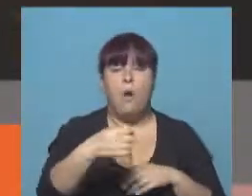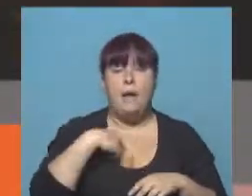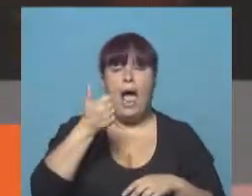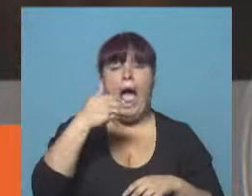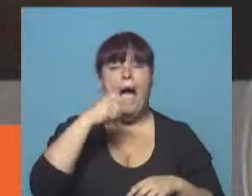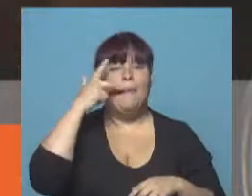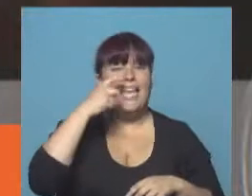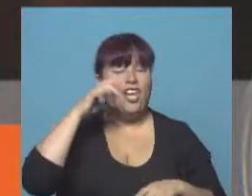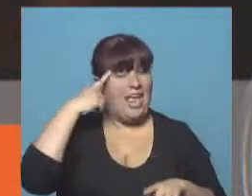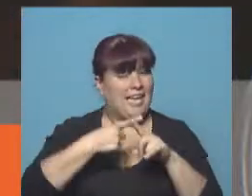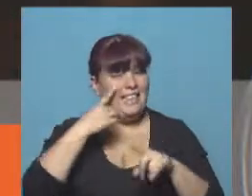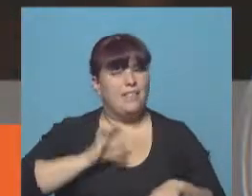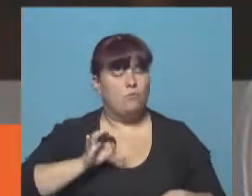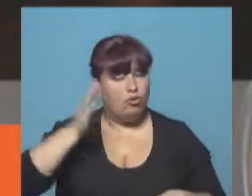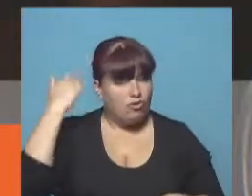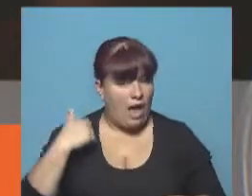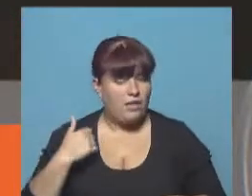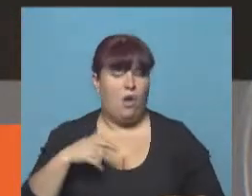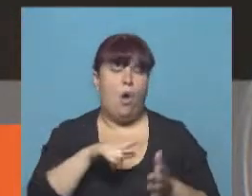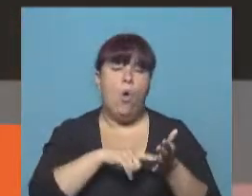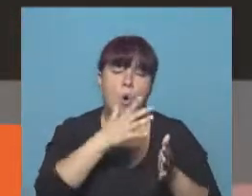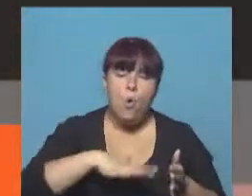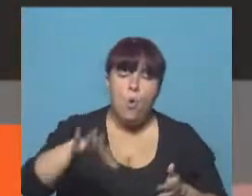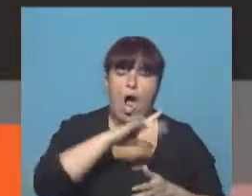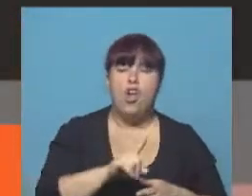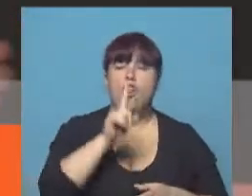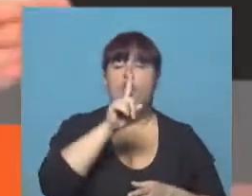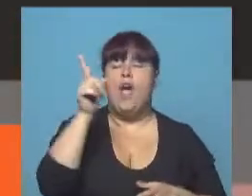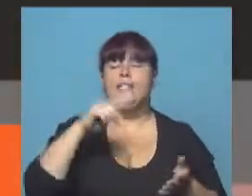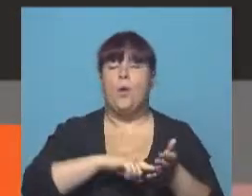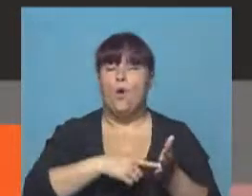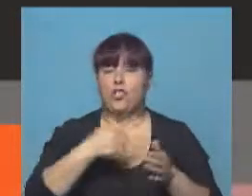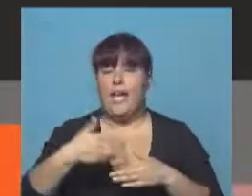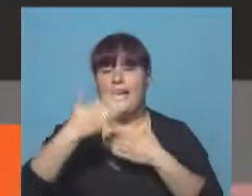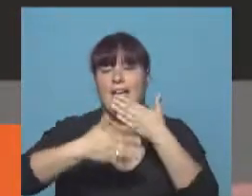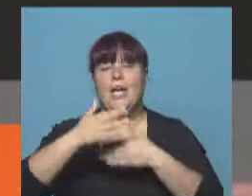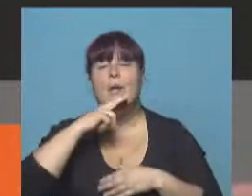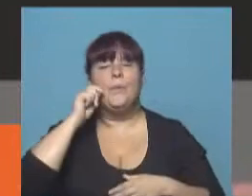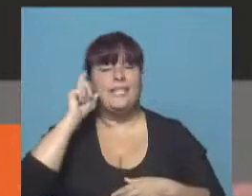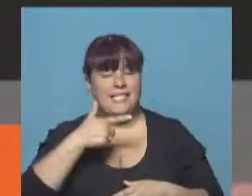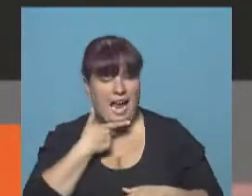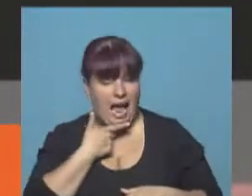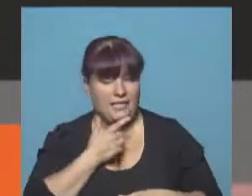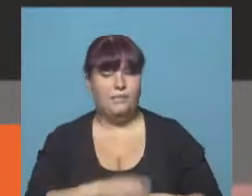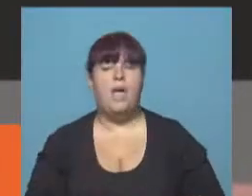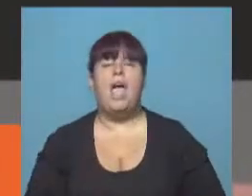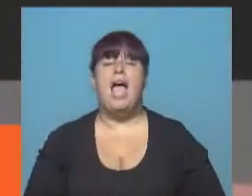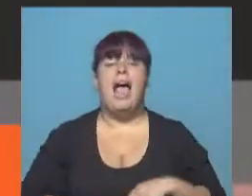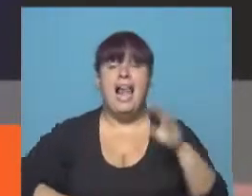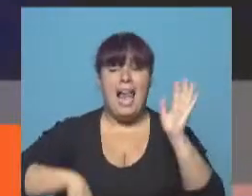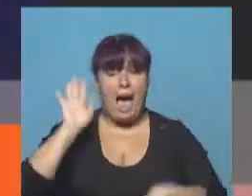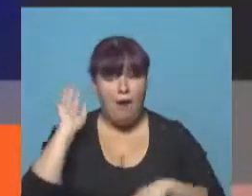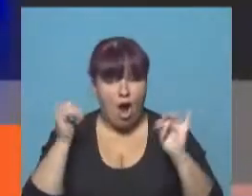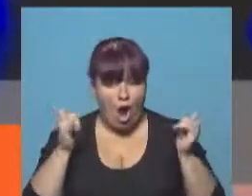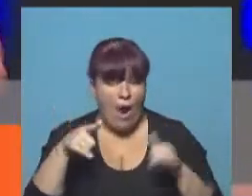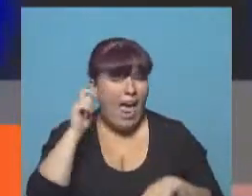Ameguino, del que fui intendente hace muchos años, uno de las zonas del noroeste de la provincia de Buenos Aires, límite con General Villegas. La mayoría de los jóvenes